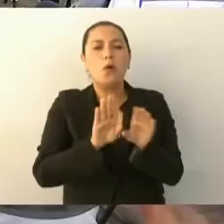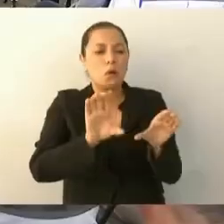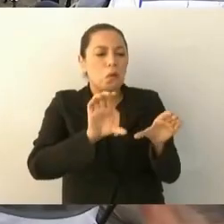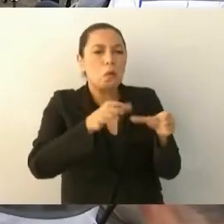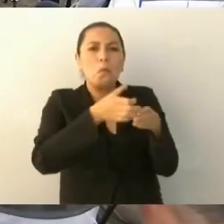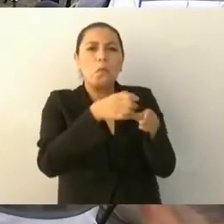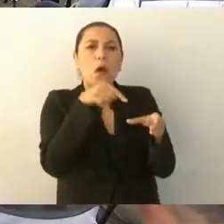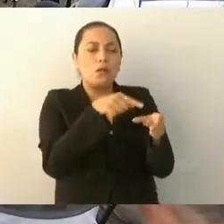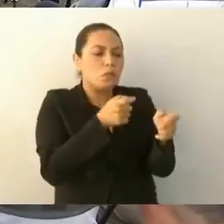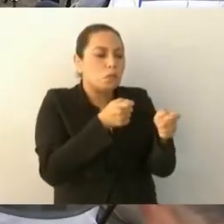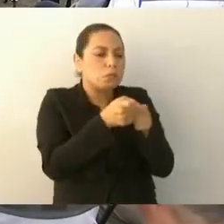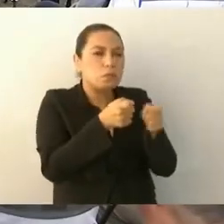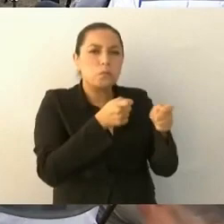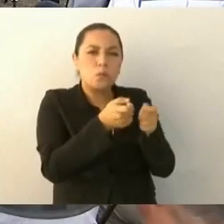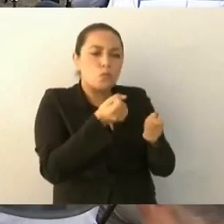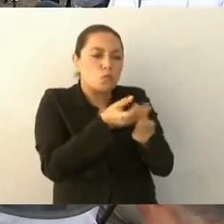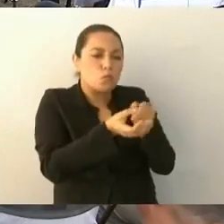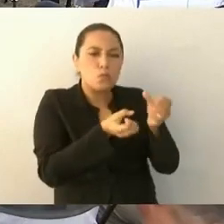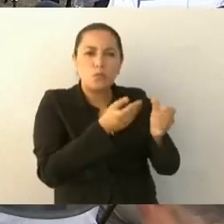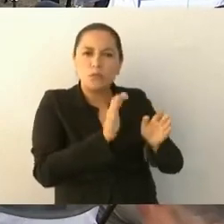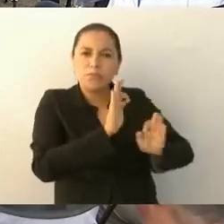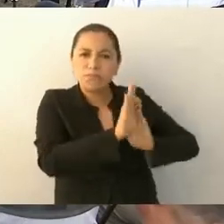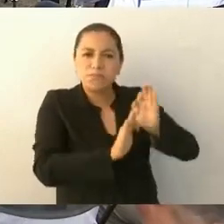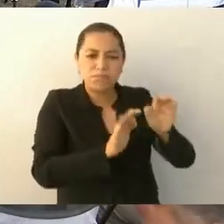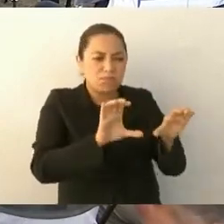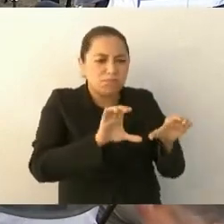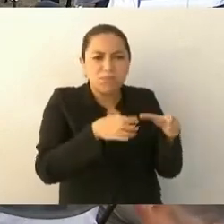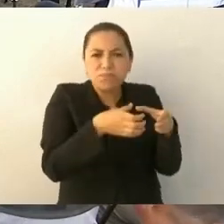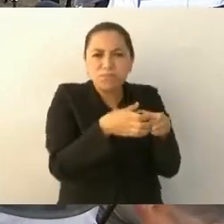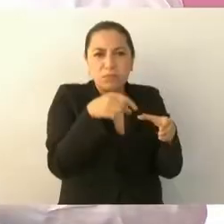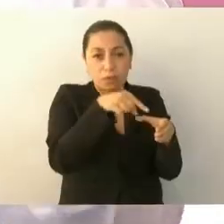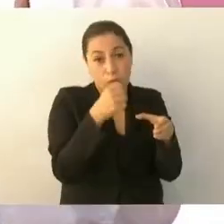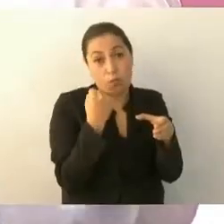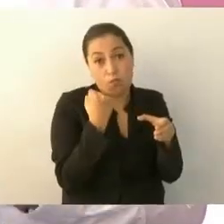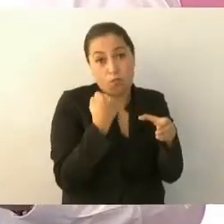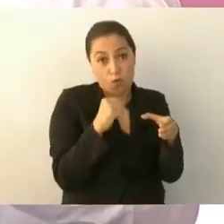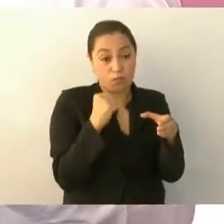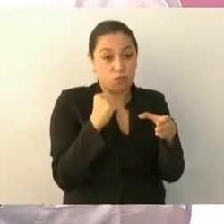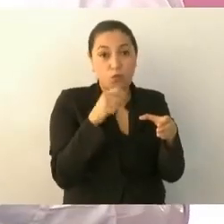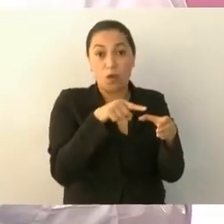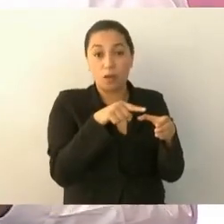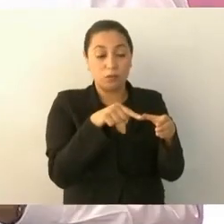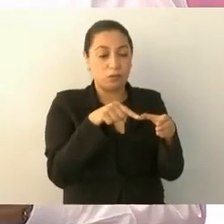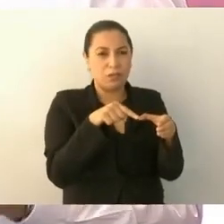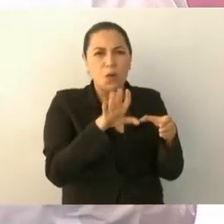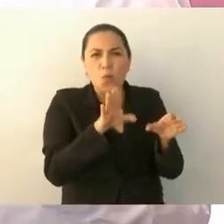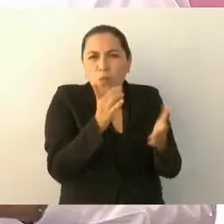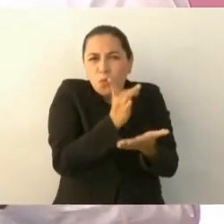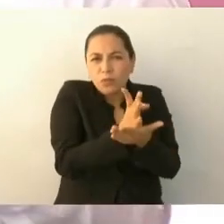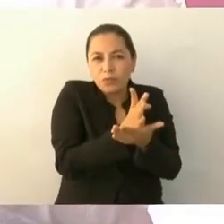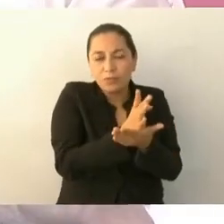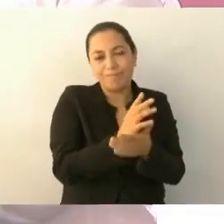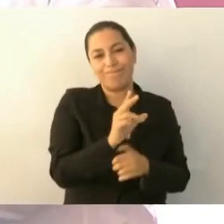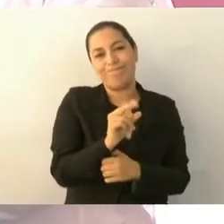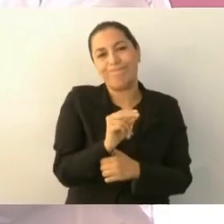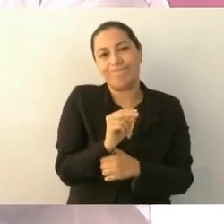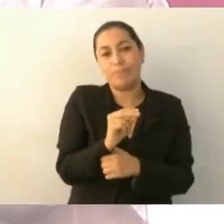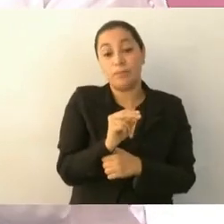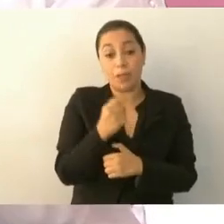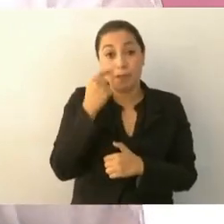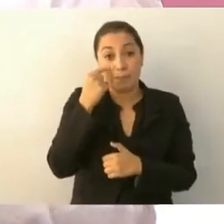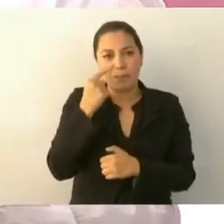minoría de los potentados. La democracia, de acuerdo a la